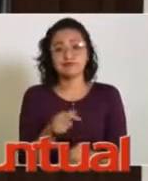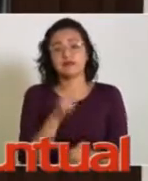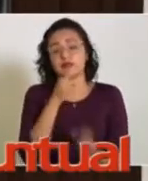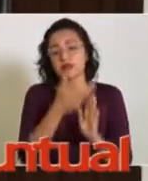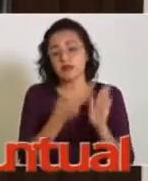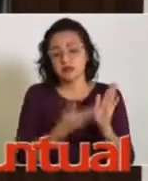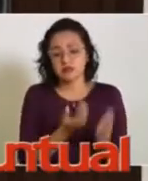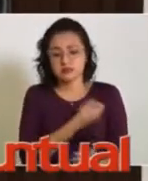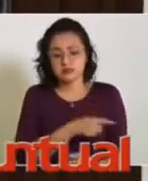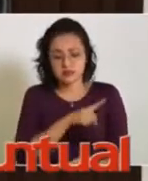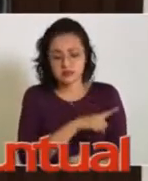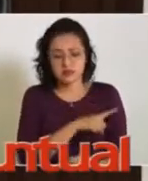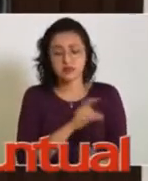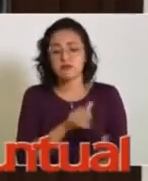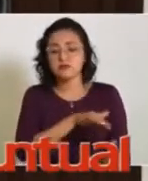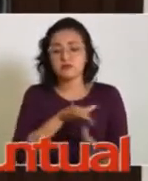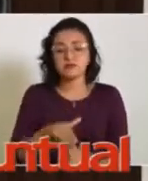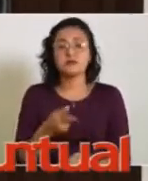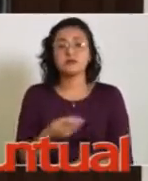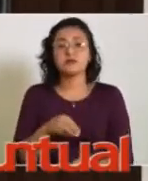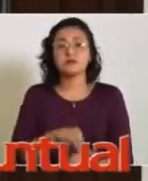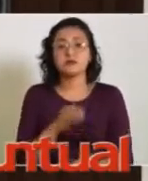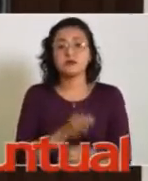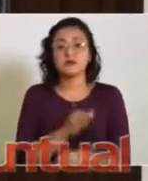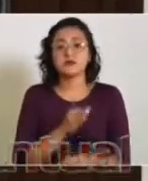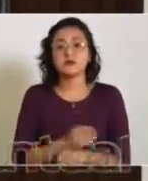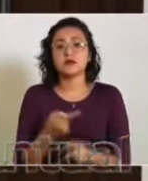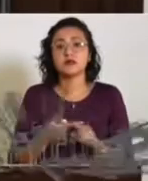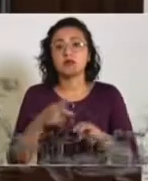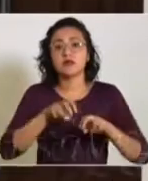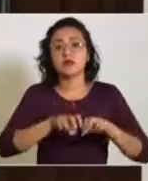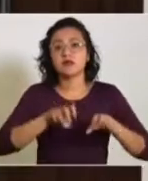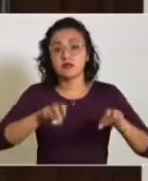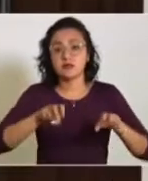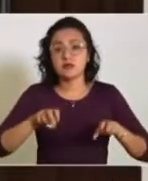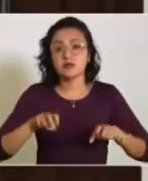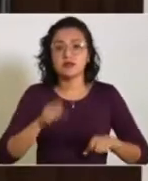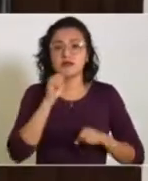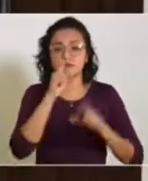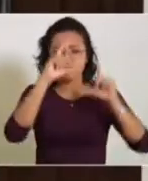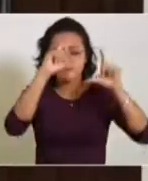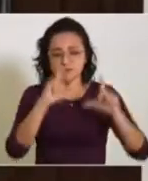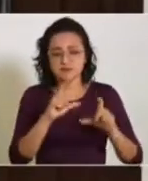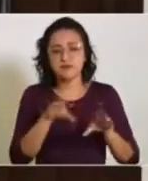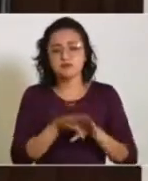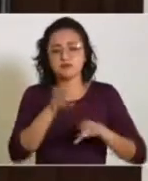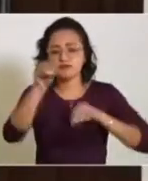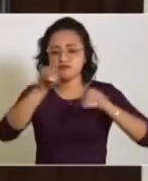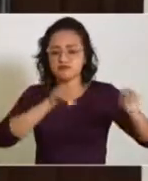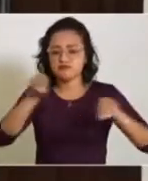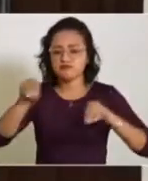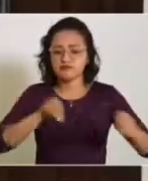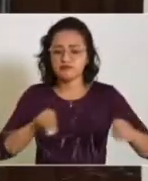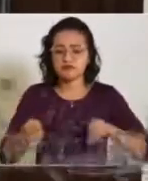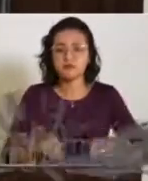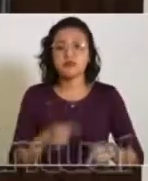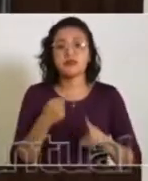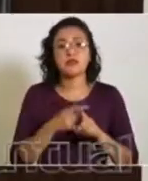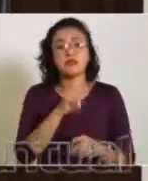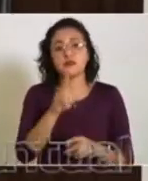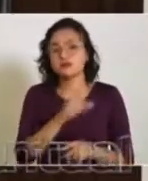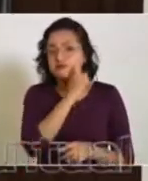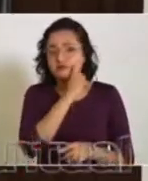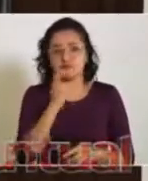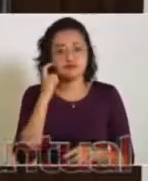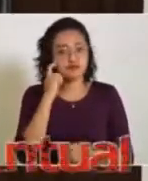sanitarios, que entre otras medidas establecen la asignación de asientos en el esquema de tablero de ajedrez y el uso permanente de